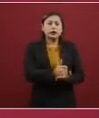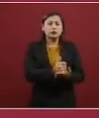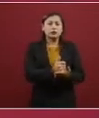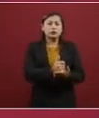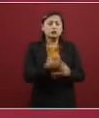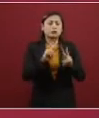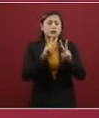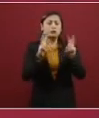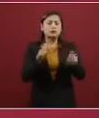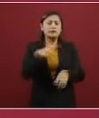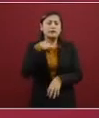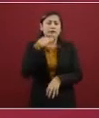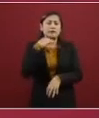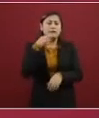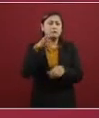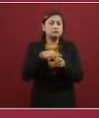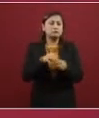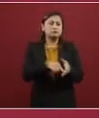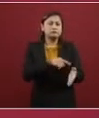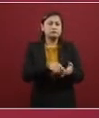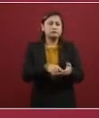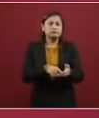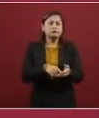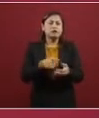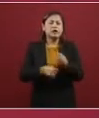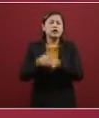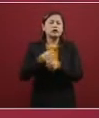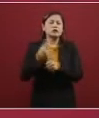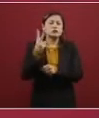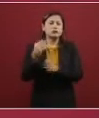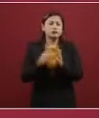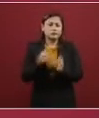electoral del 2006